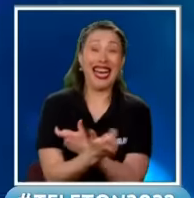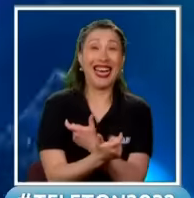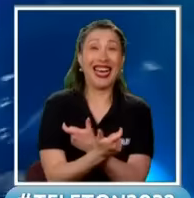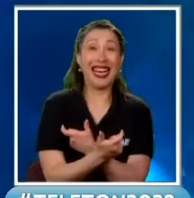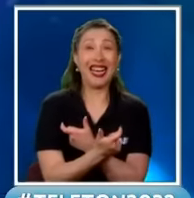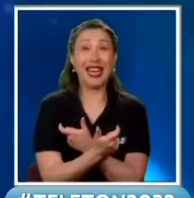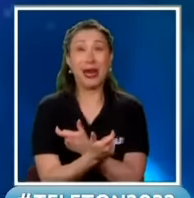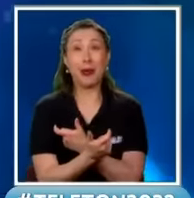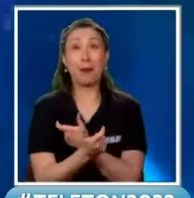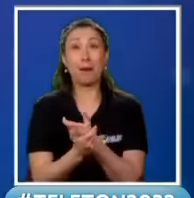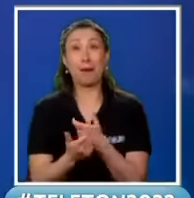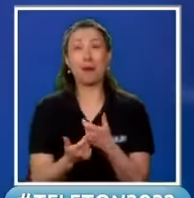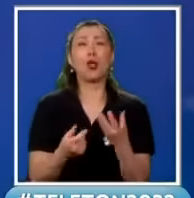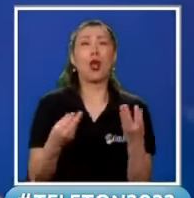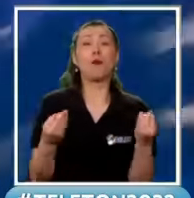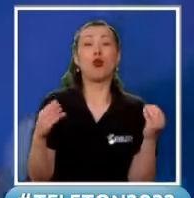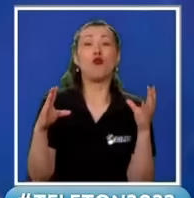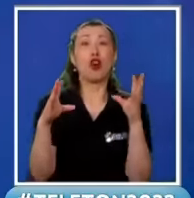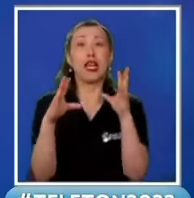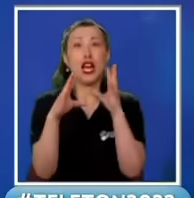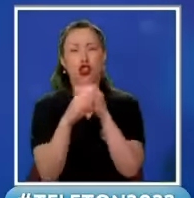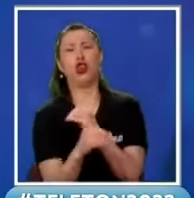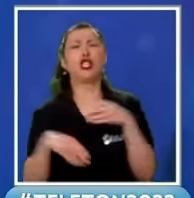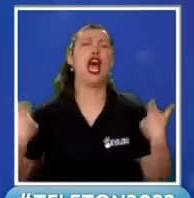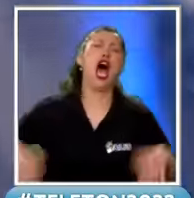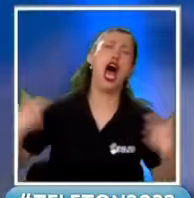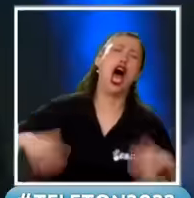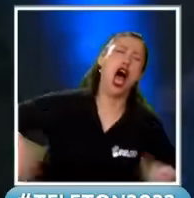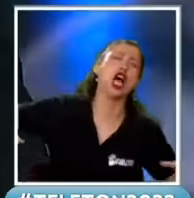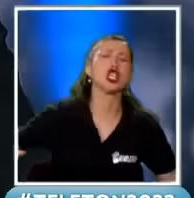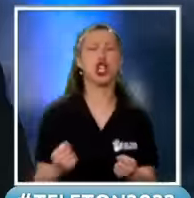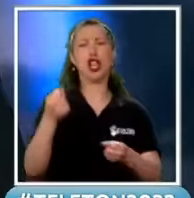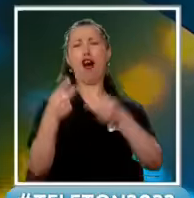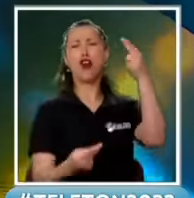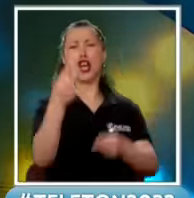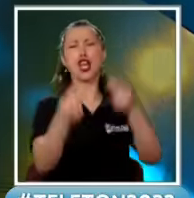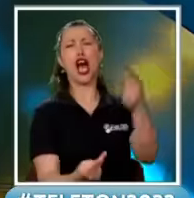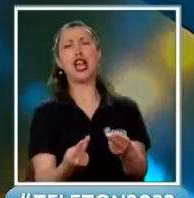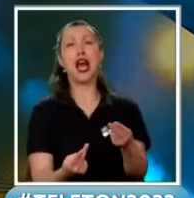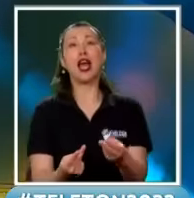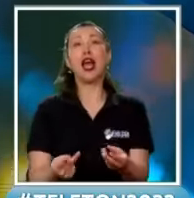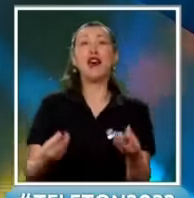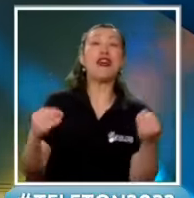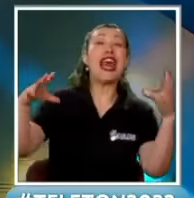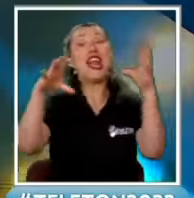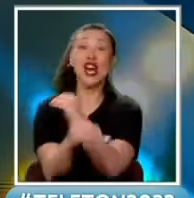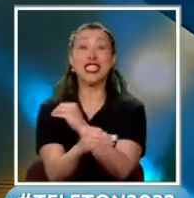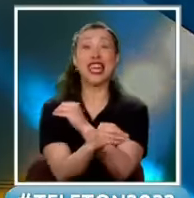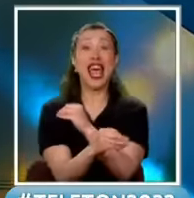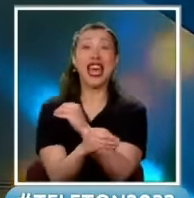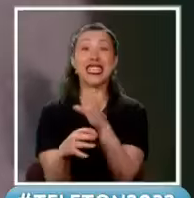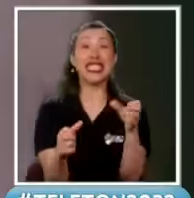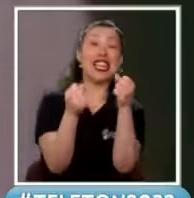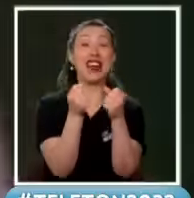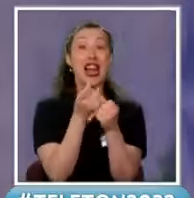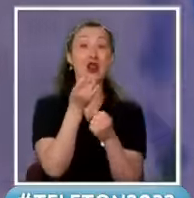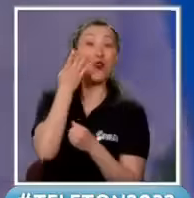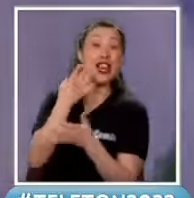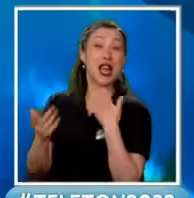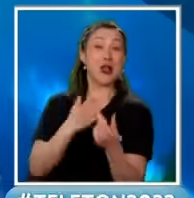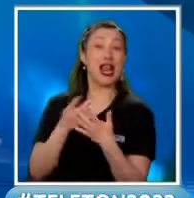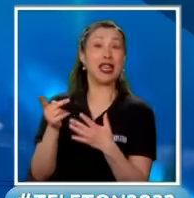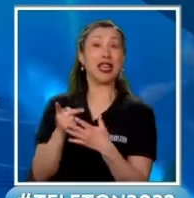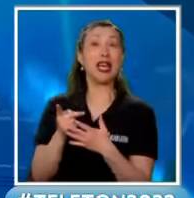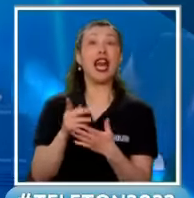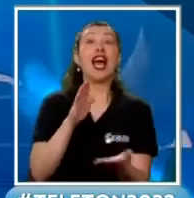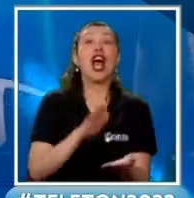Muy, pero muy buenas noches, Quinta Vergara. Buenas noches, Quinta Vergara. Martín.